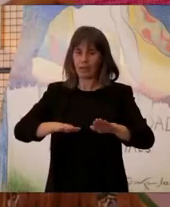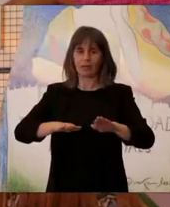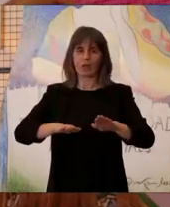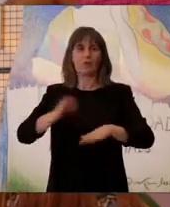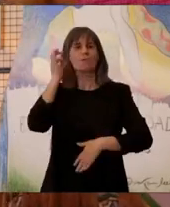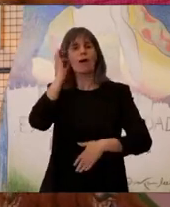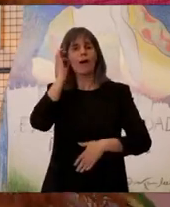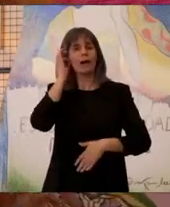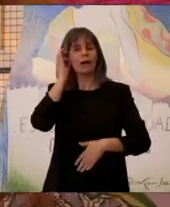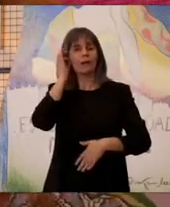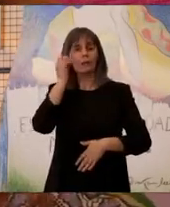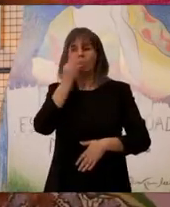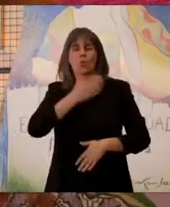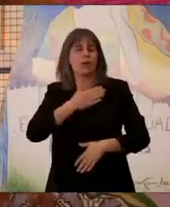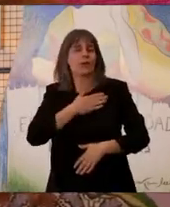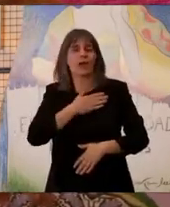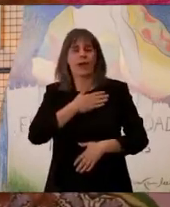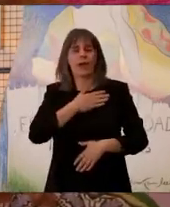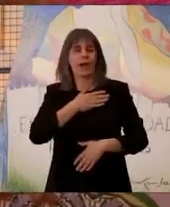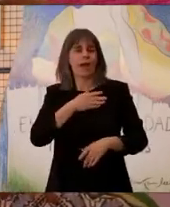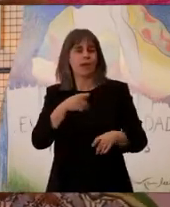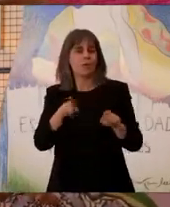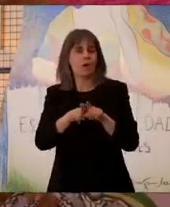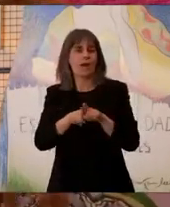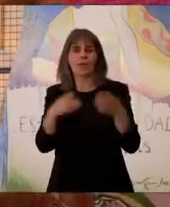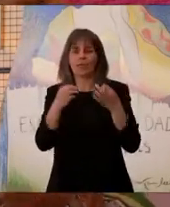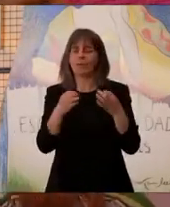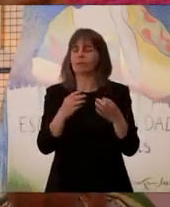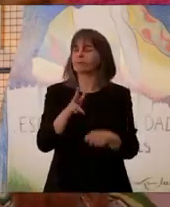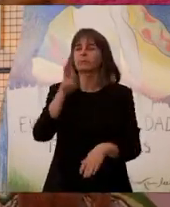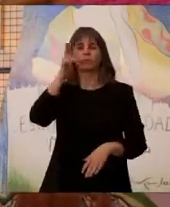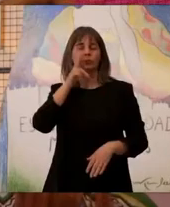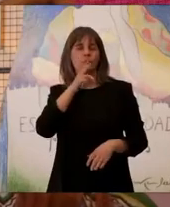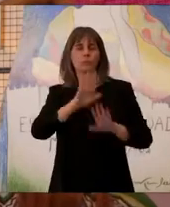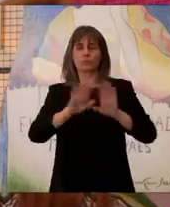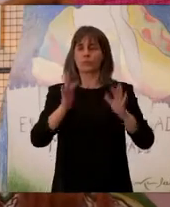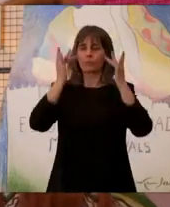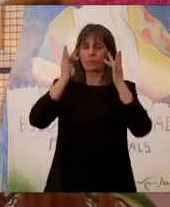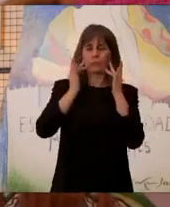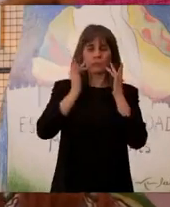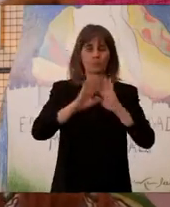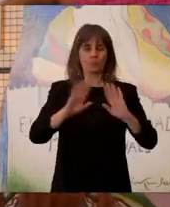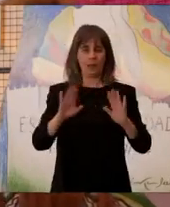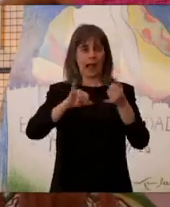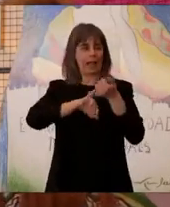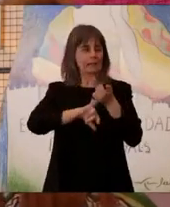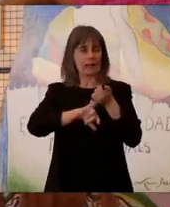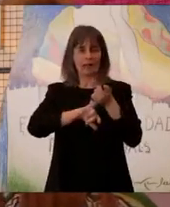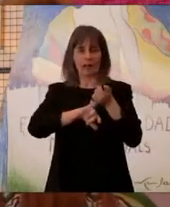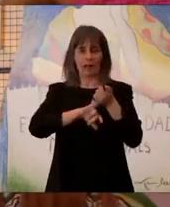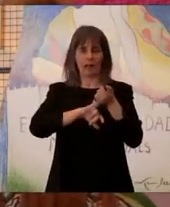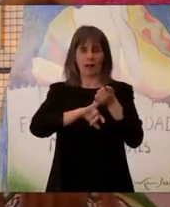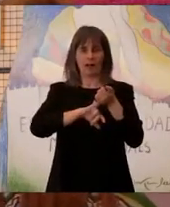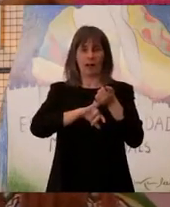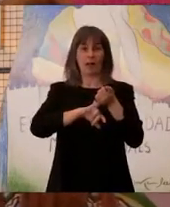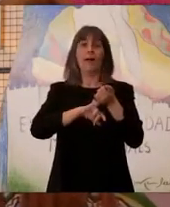mujer era no lo que dice Machado muy sobres y doncella no Perfecta de casada o sea eso Y